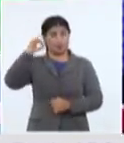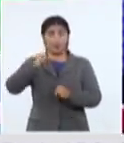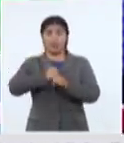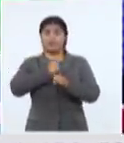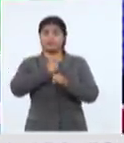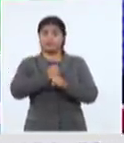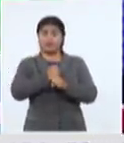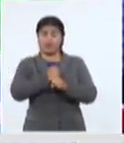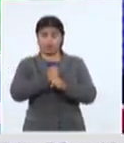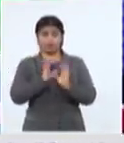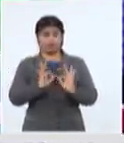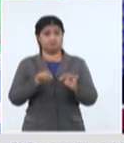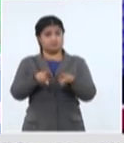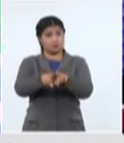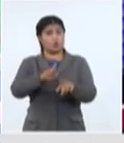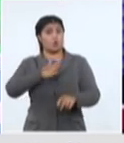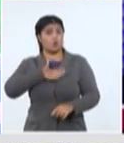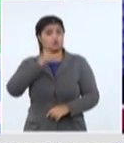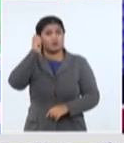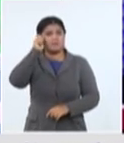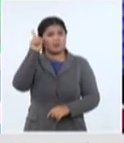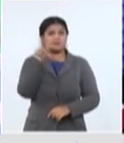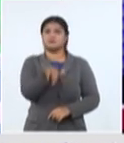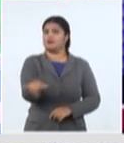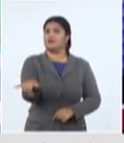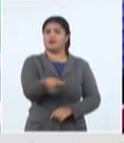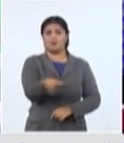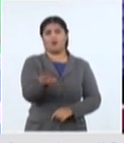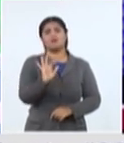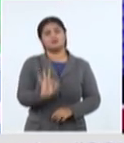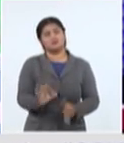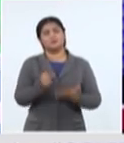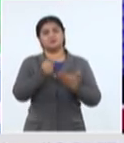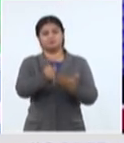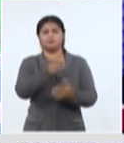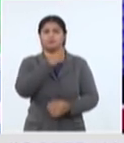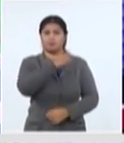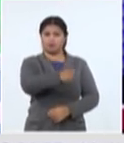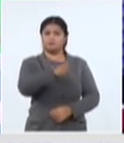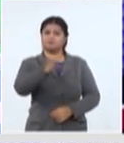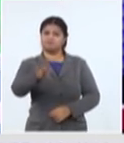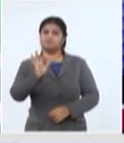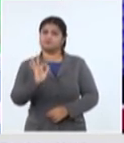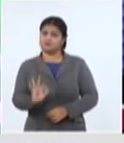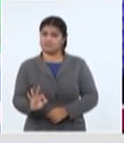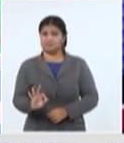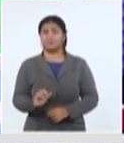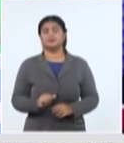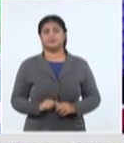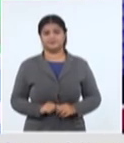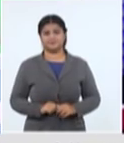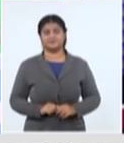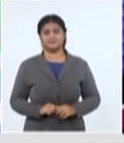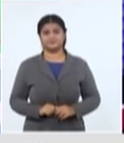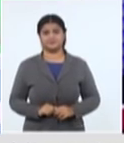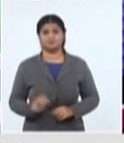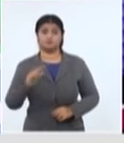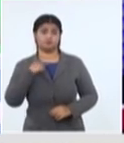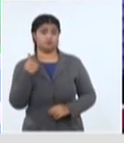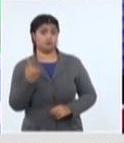misma experiencia. Hemos estado donde nos han necesitado nuestros pacientes y hemos así hecho el acompañamiento, no solo a partir